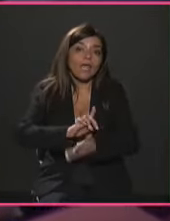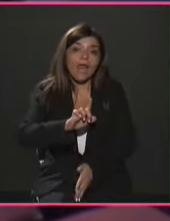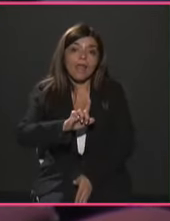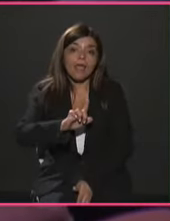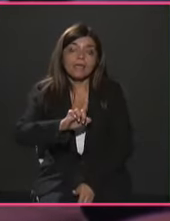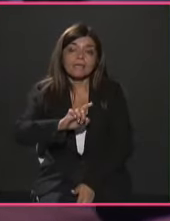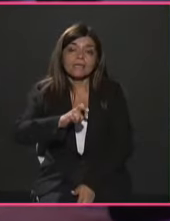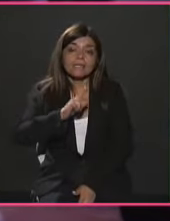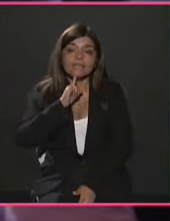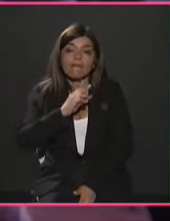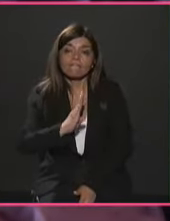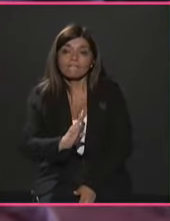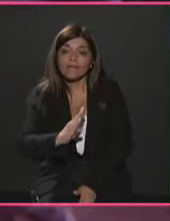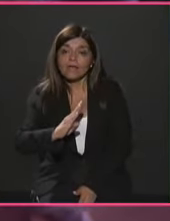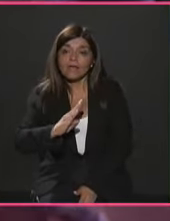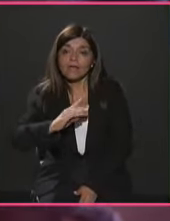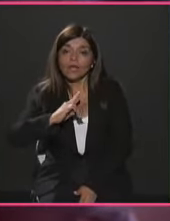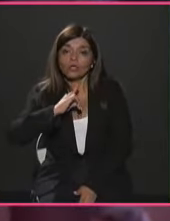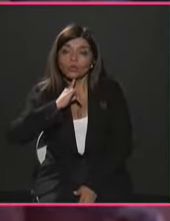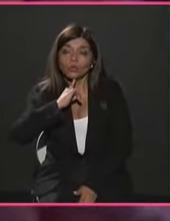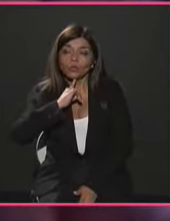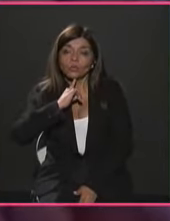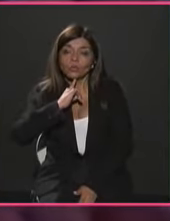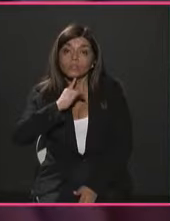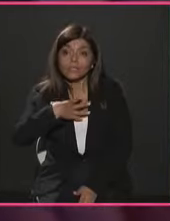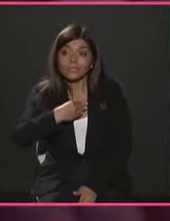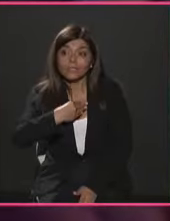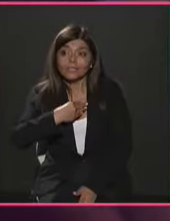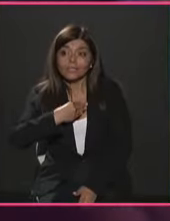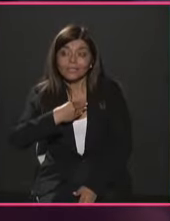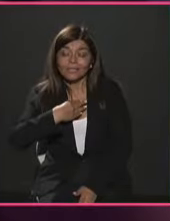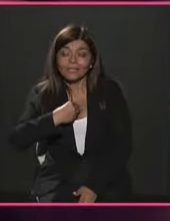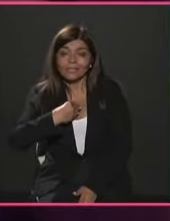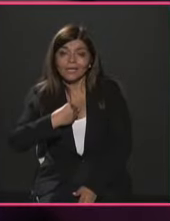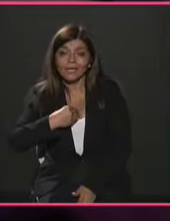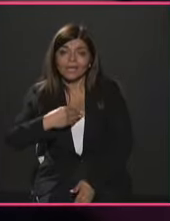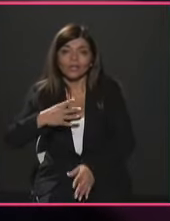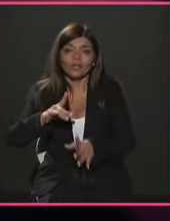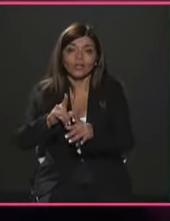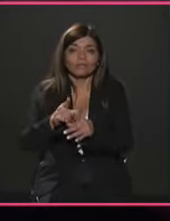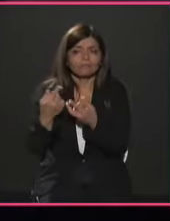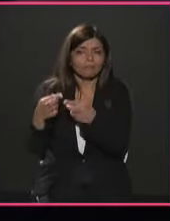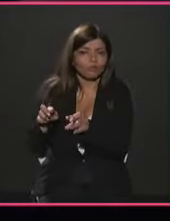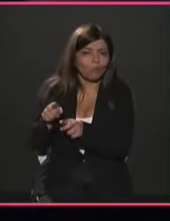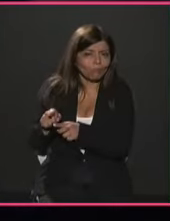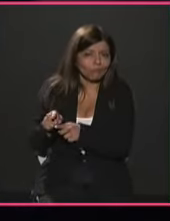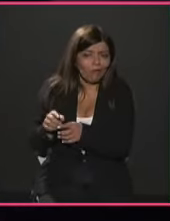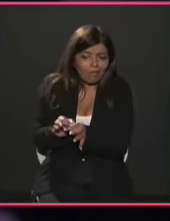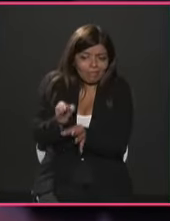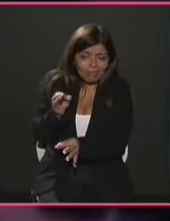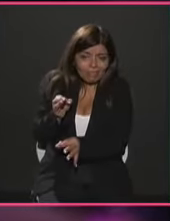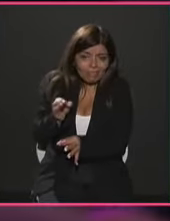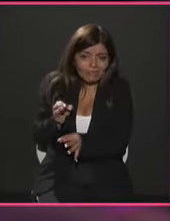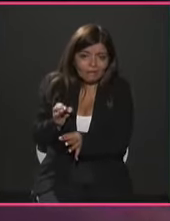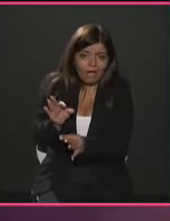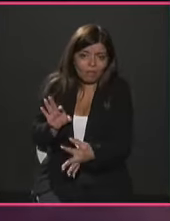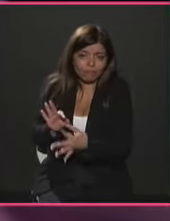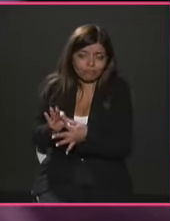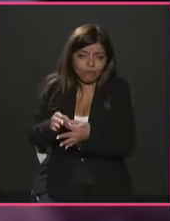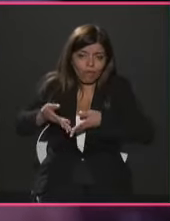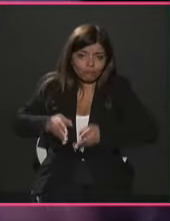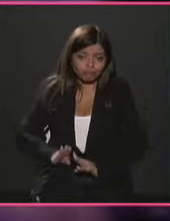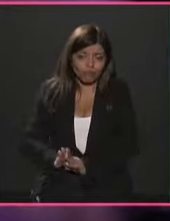lgtbq que también quieren tener hijos y esto les dará una oportunidad y leí un libro de